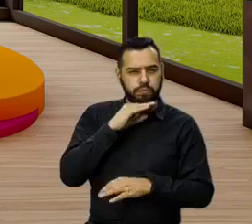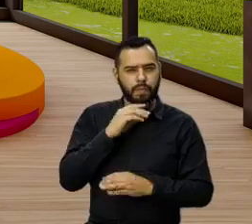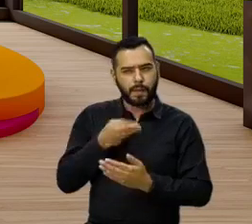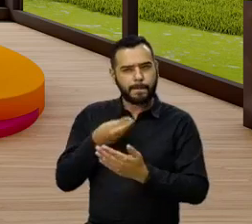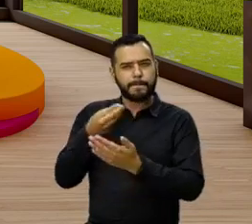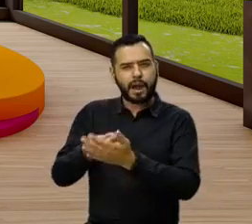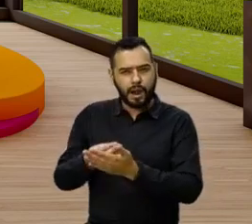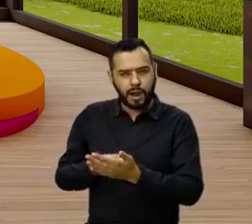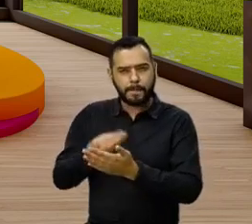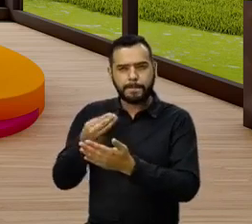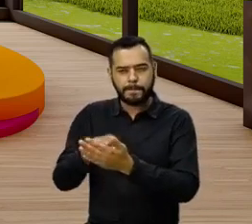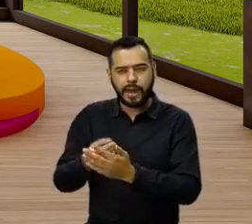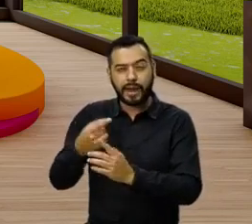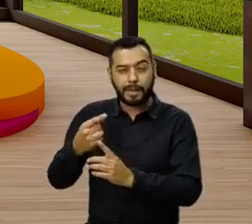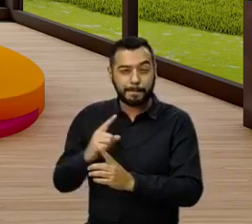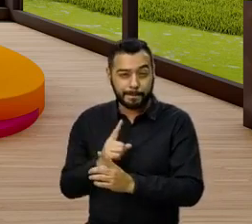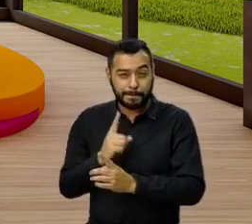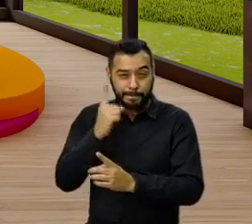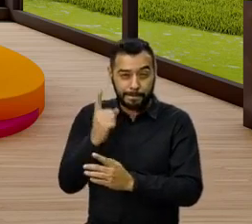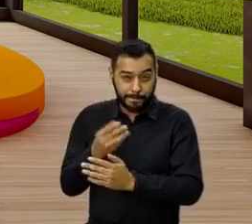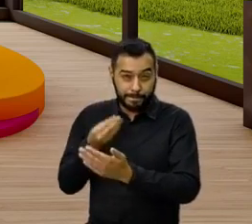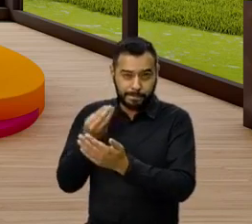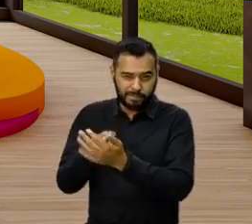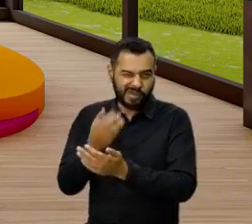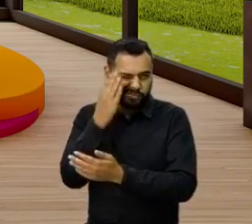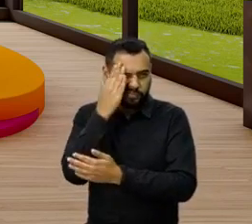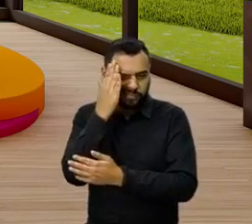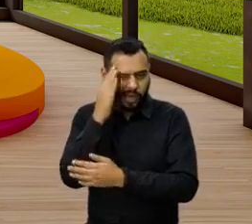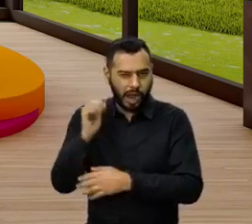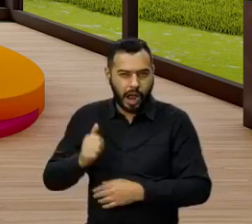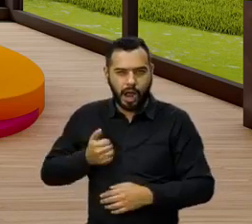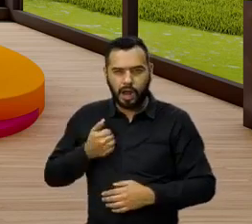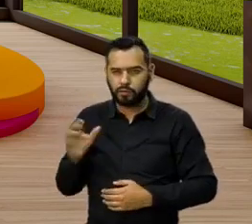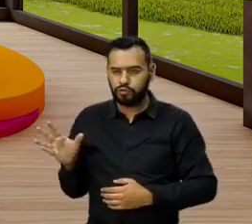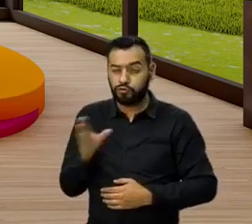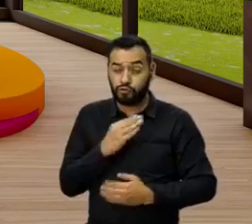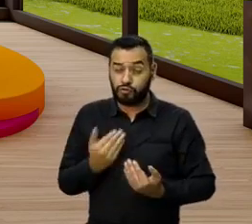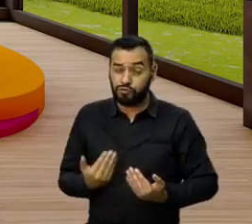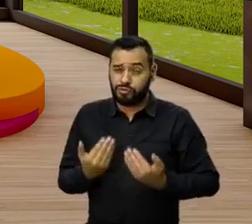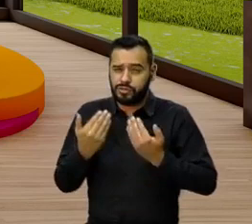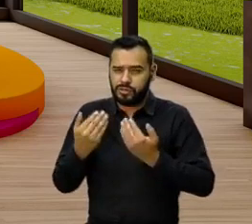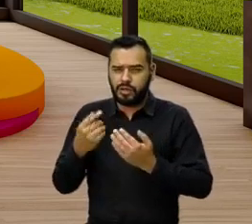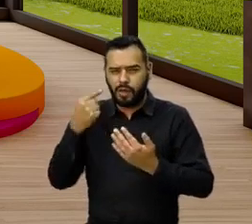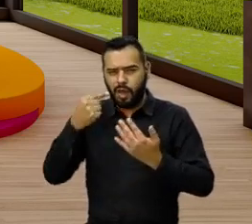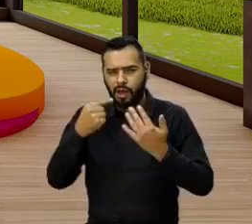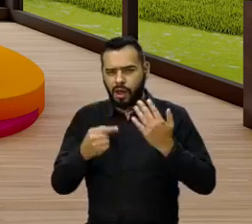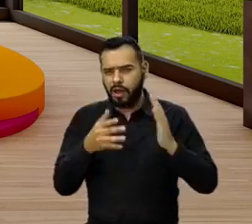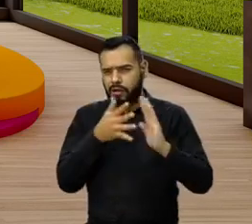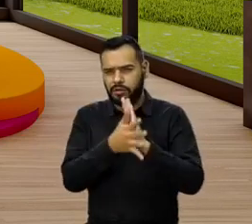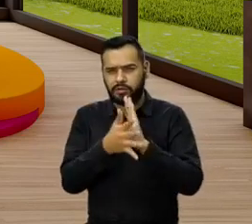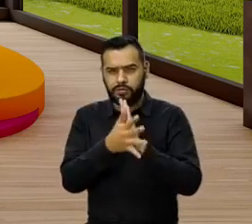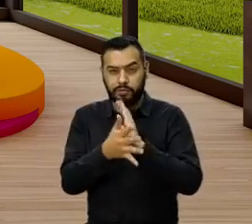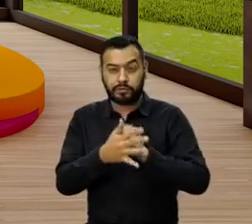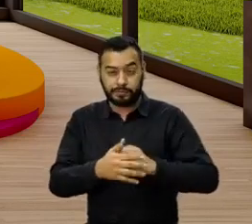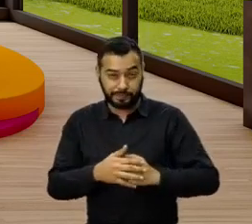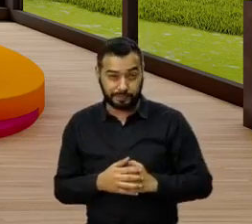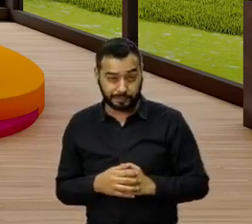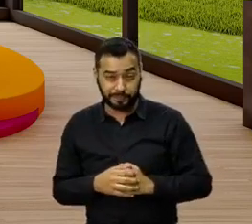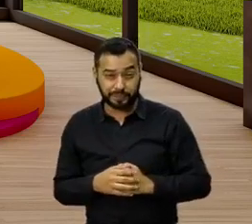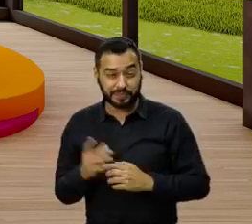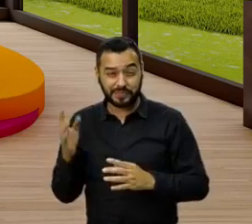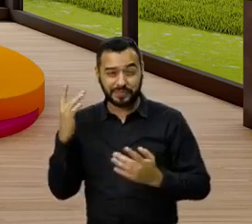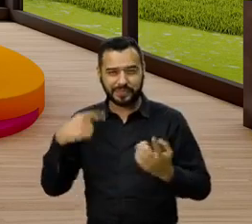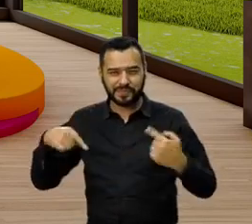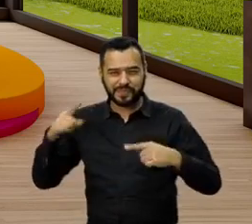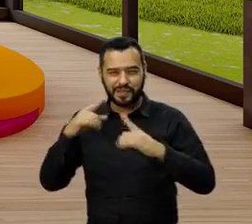pagando la cuota inicial para bueno ya saben aprovechar todos los beneficios de los que hemos hablado aquí durante nuestra feria virtual